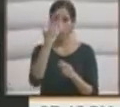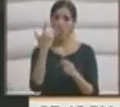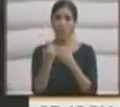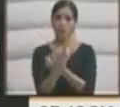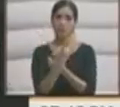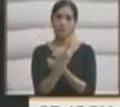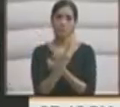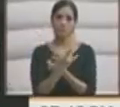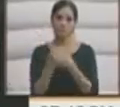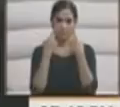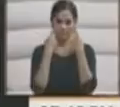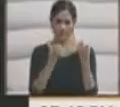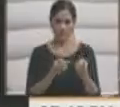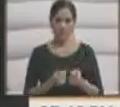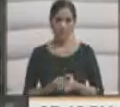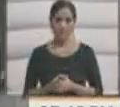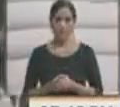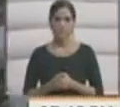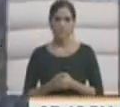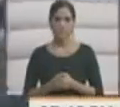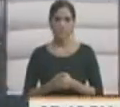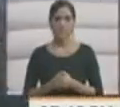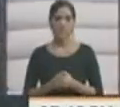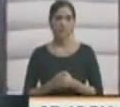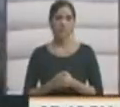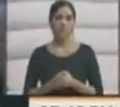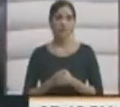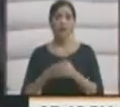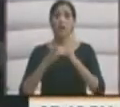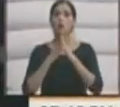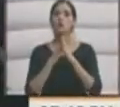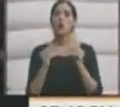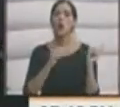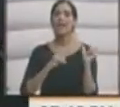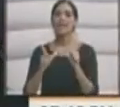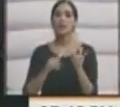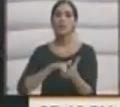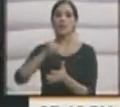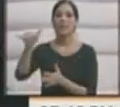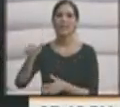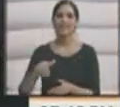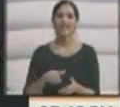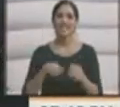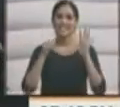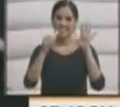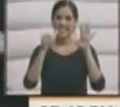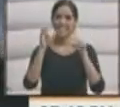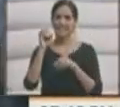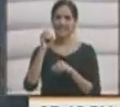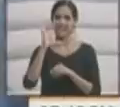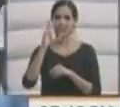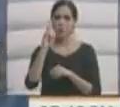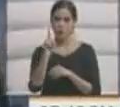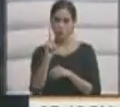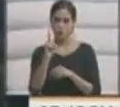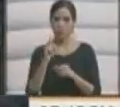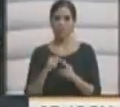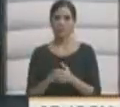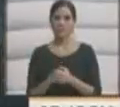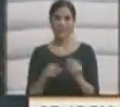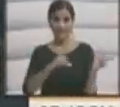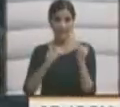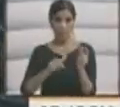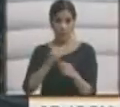preñados. Vean esto. Todo listo para el despegue del vuelo 6051. ¿Listo para este vuelo